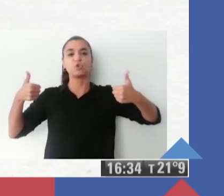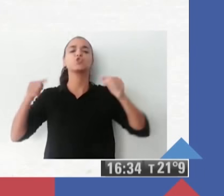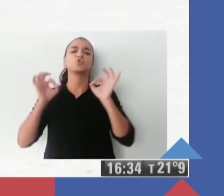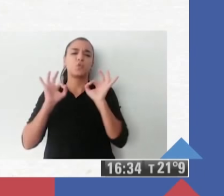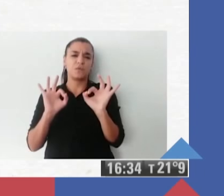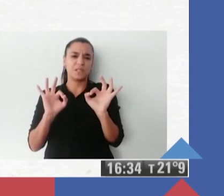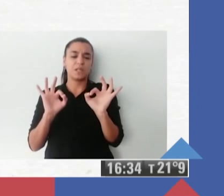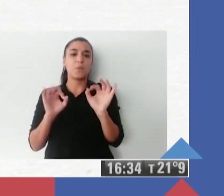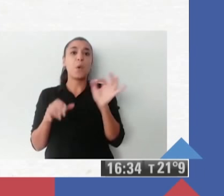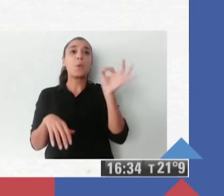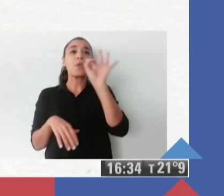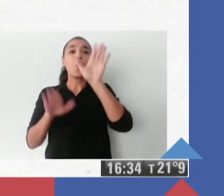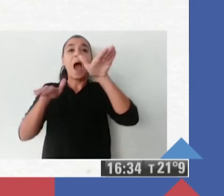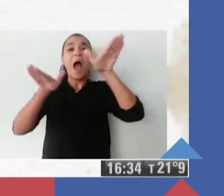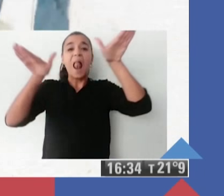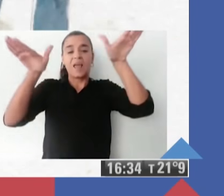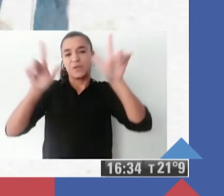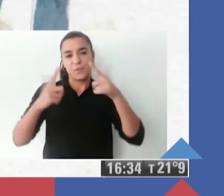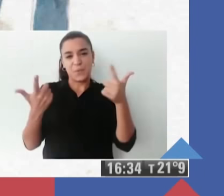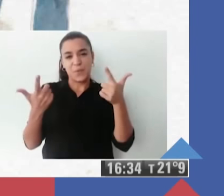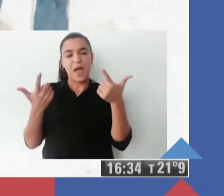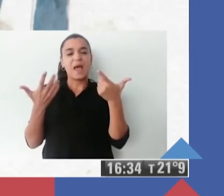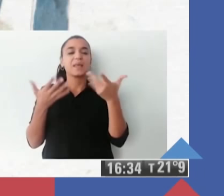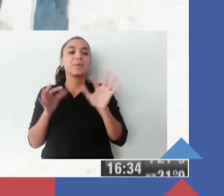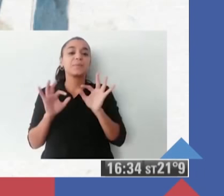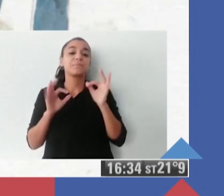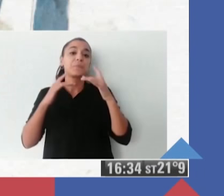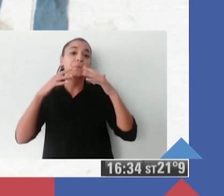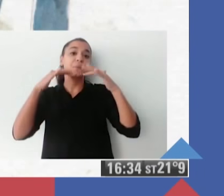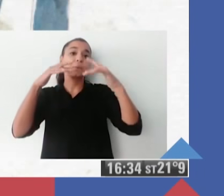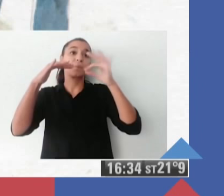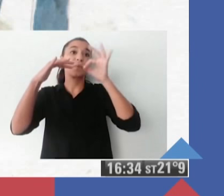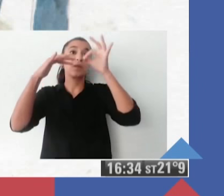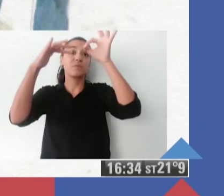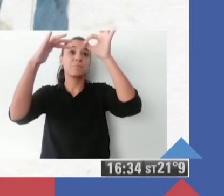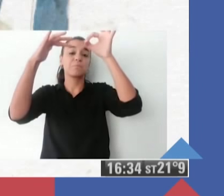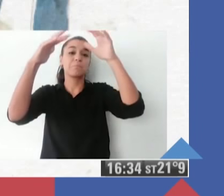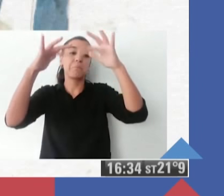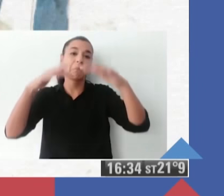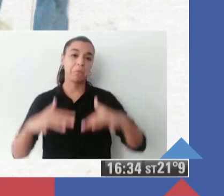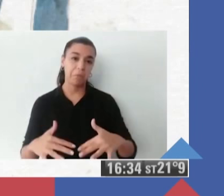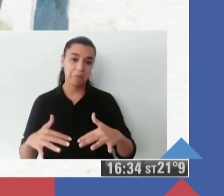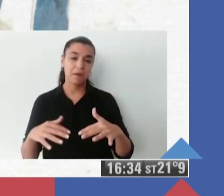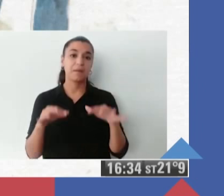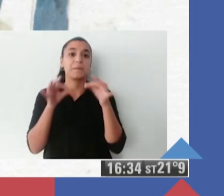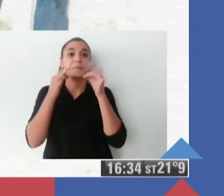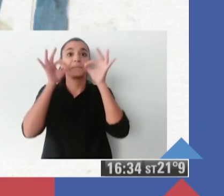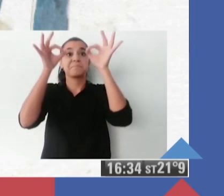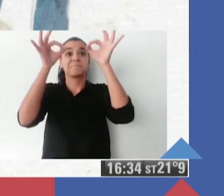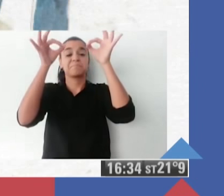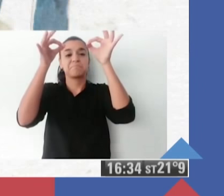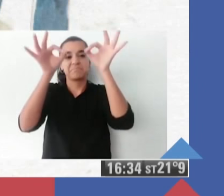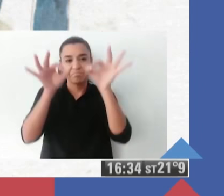suficiente porque los virus no tienen alas. Como son livianos, están en el aire un tiempo, pero luego se caen. Viste que todo lo que